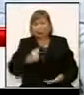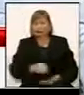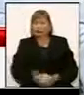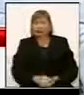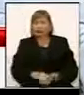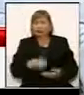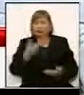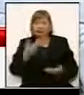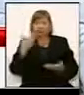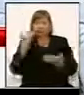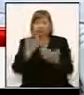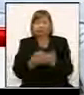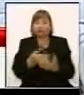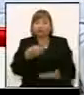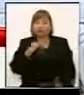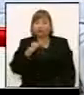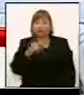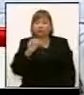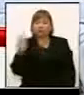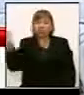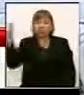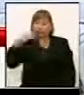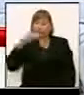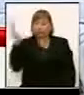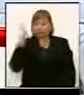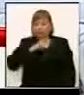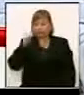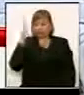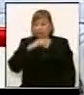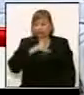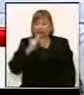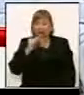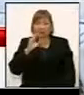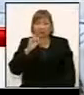Igual, hemos llegado a Pro si viene de Ancón por la pestilencia.